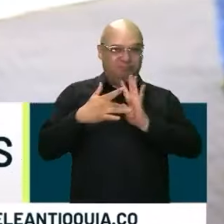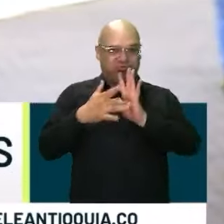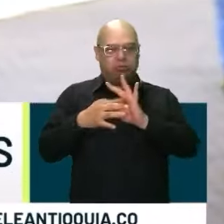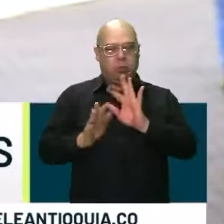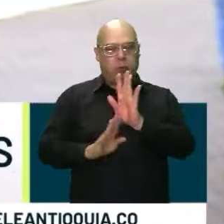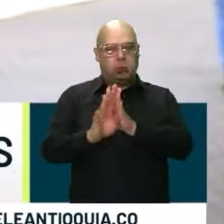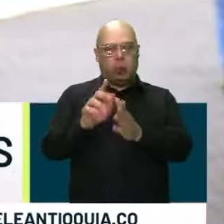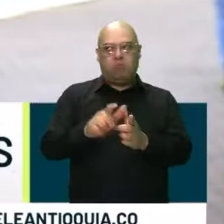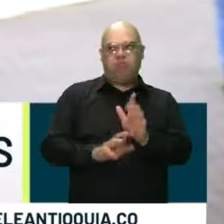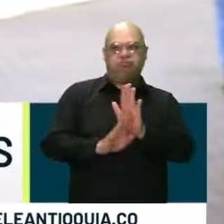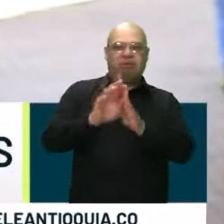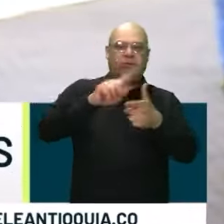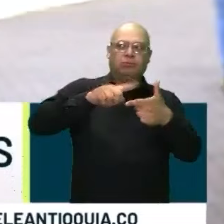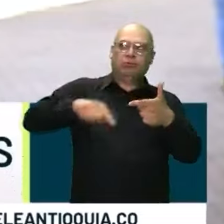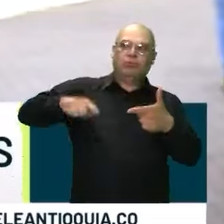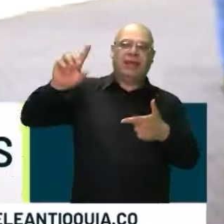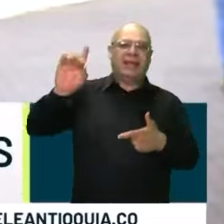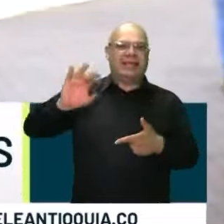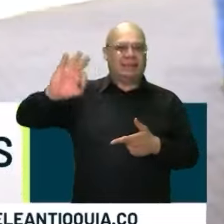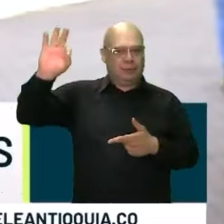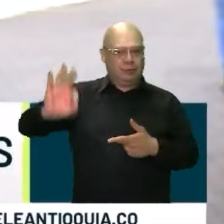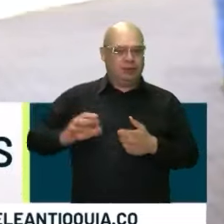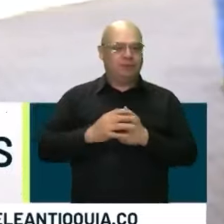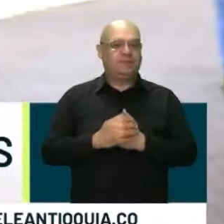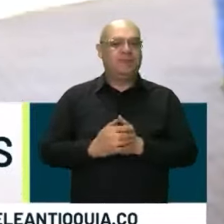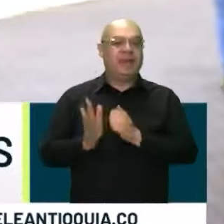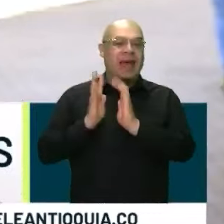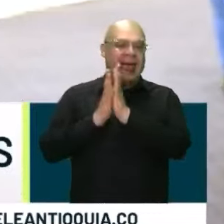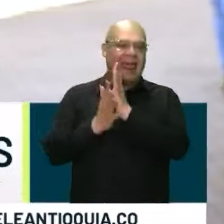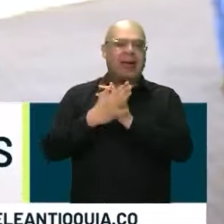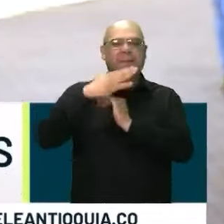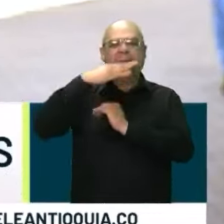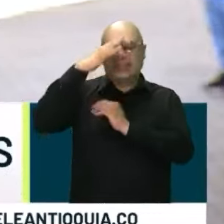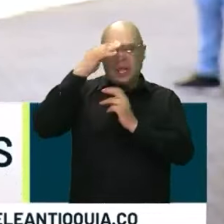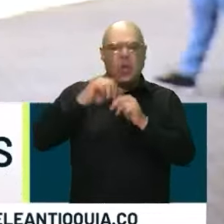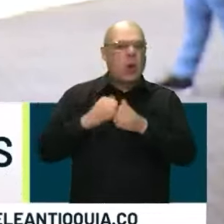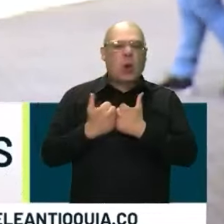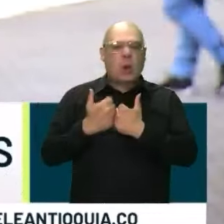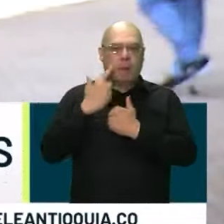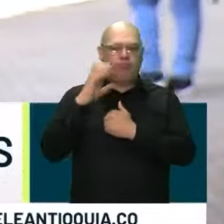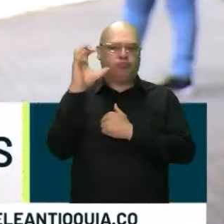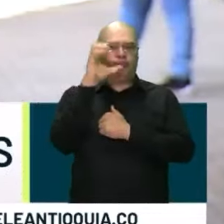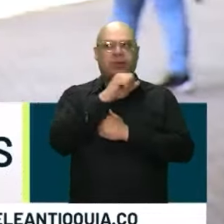del 15%. Son los registros que entrega Medellín Cómo Vamos de esta percepción